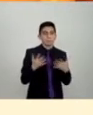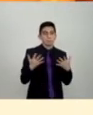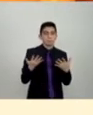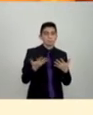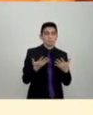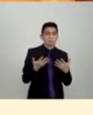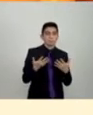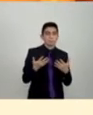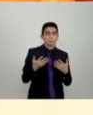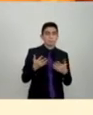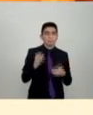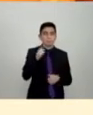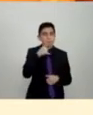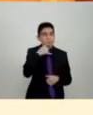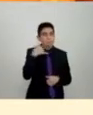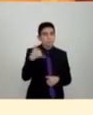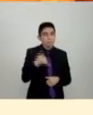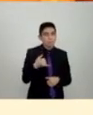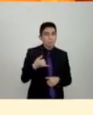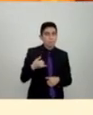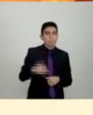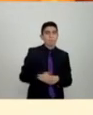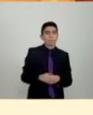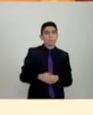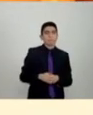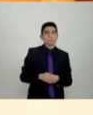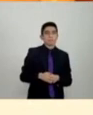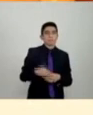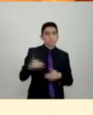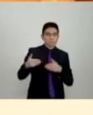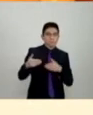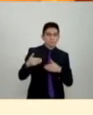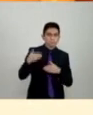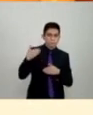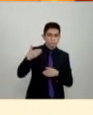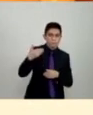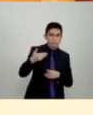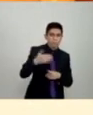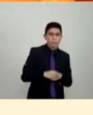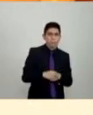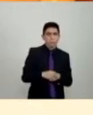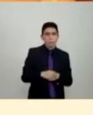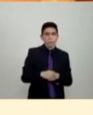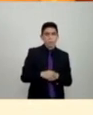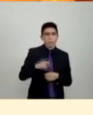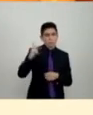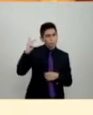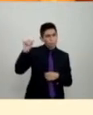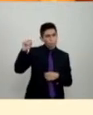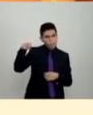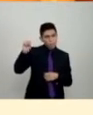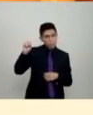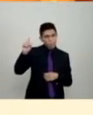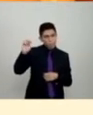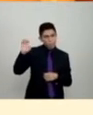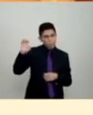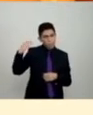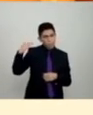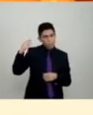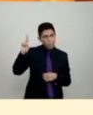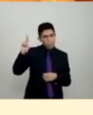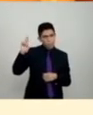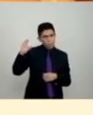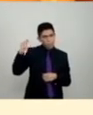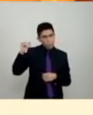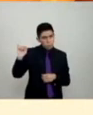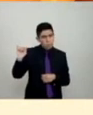En Italia, después de Arpaglia y de Pino Cacucci, pues aparecieron otros